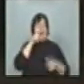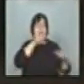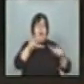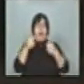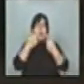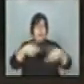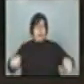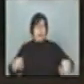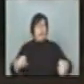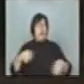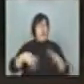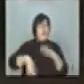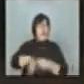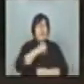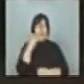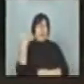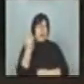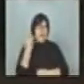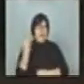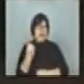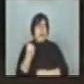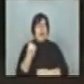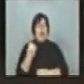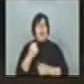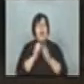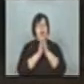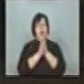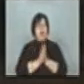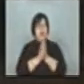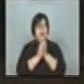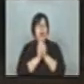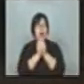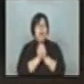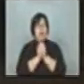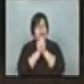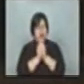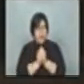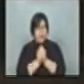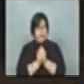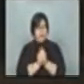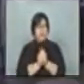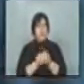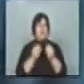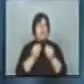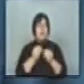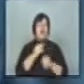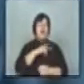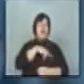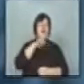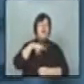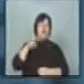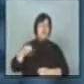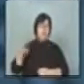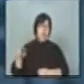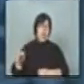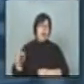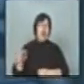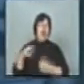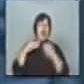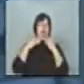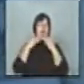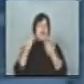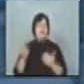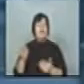Eucaristía. Pero justamente porque eso es consecuencia, ¿no? El museo este es consecuencia de la vida religiosa, de la vida de